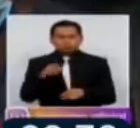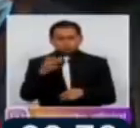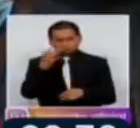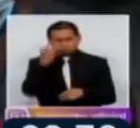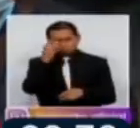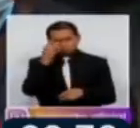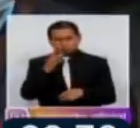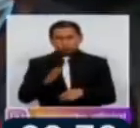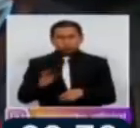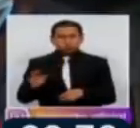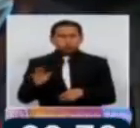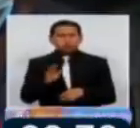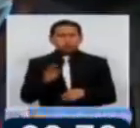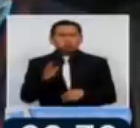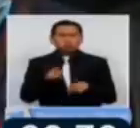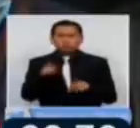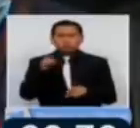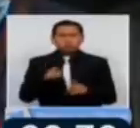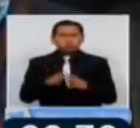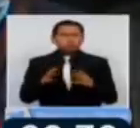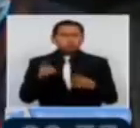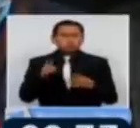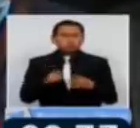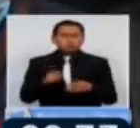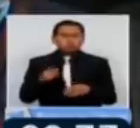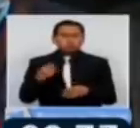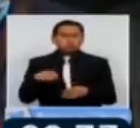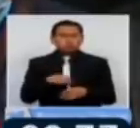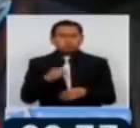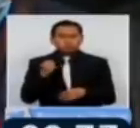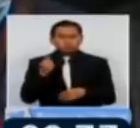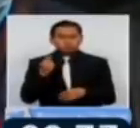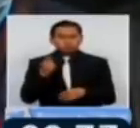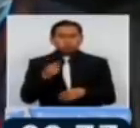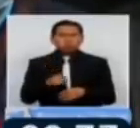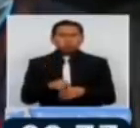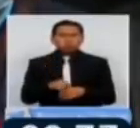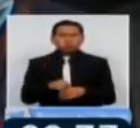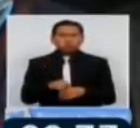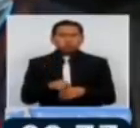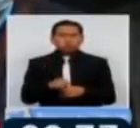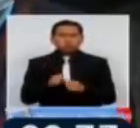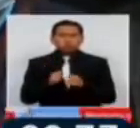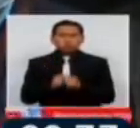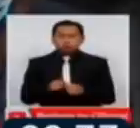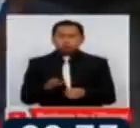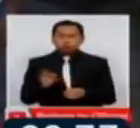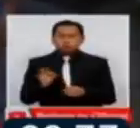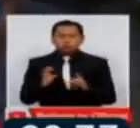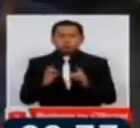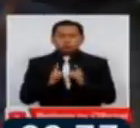pueblo tiene muchas necesidades que las hemos entendido caminando los 9